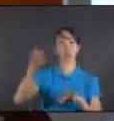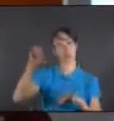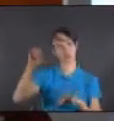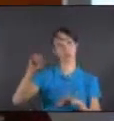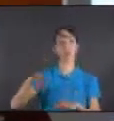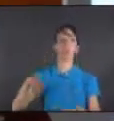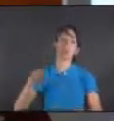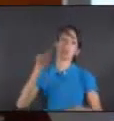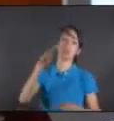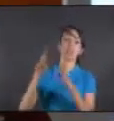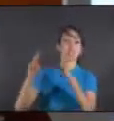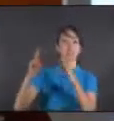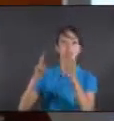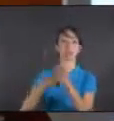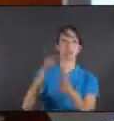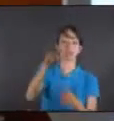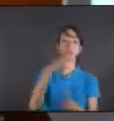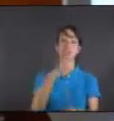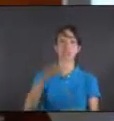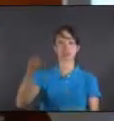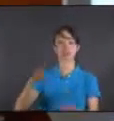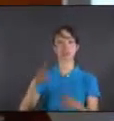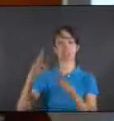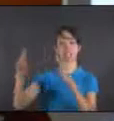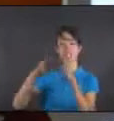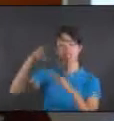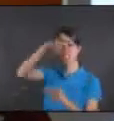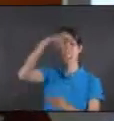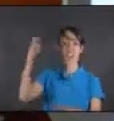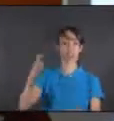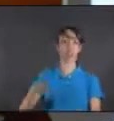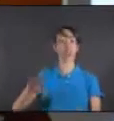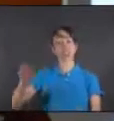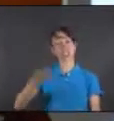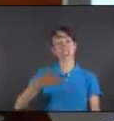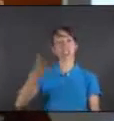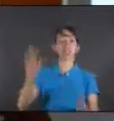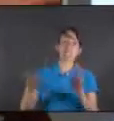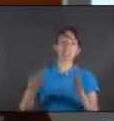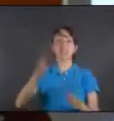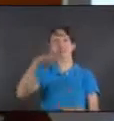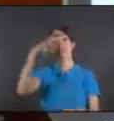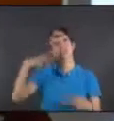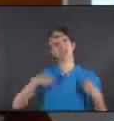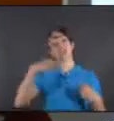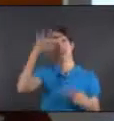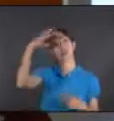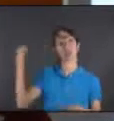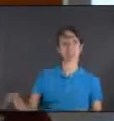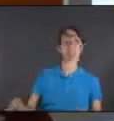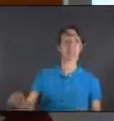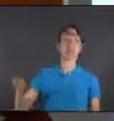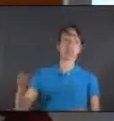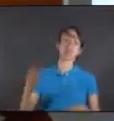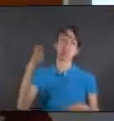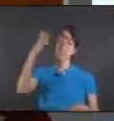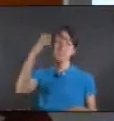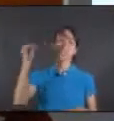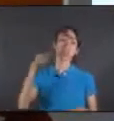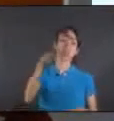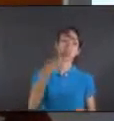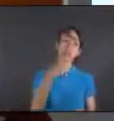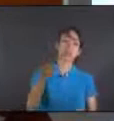David estaba reinando ya por mucho tiempo, y no fue sino que hasta el primer día,